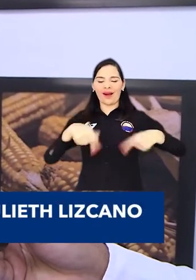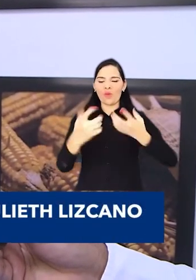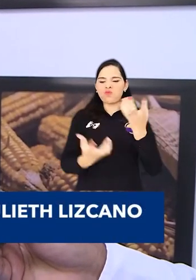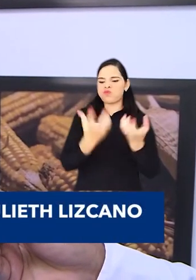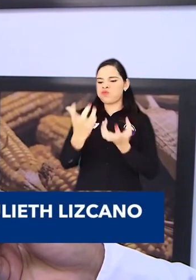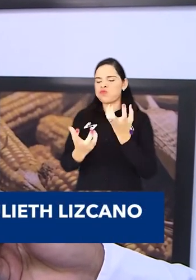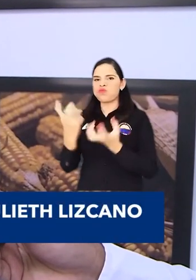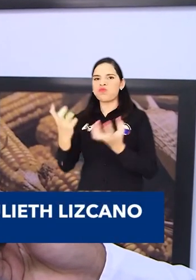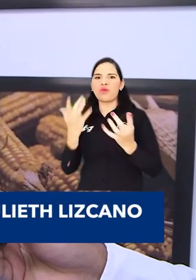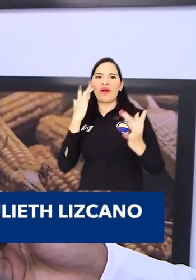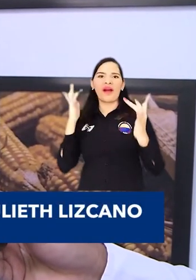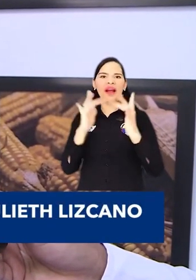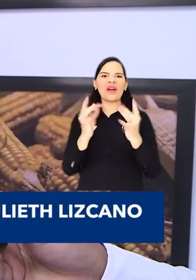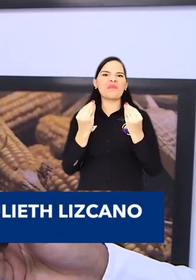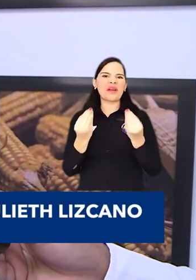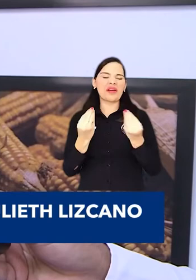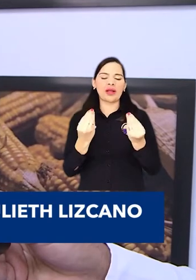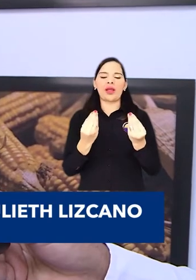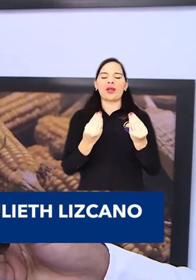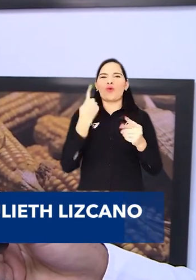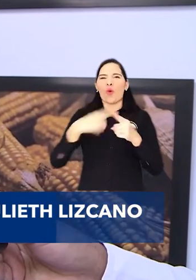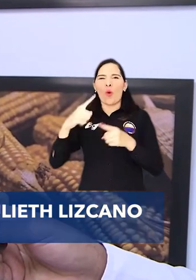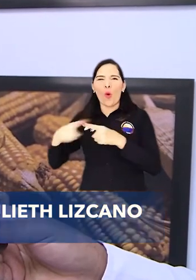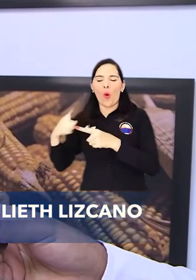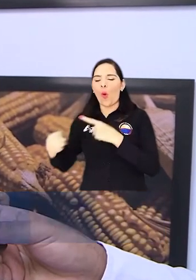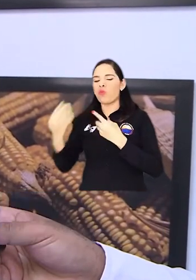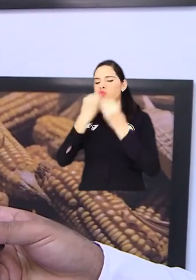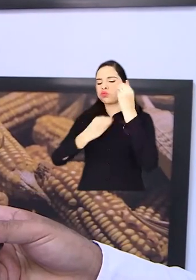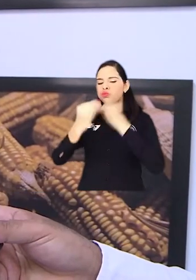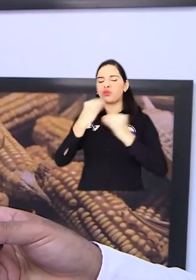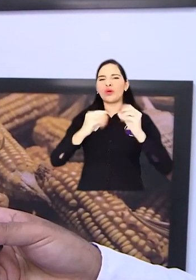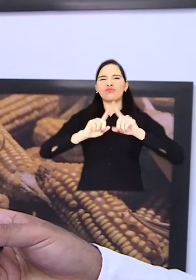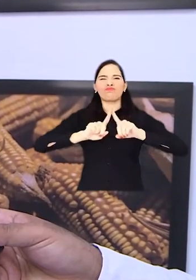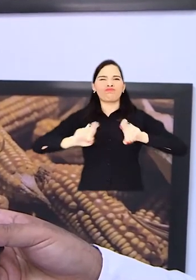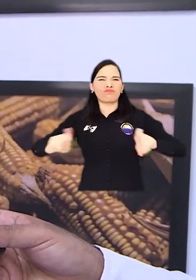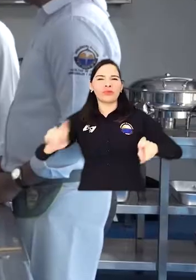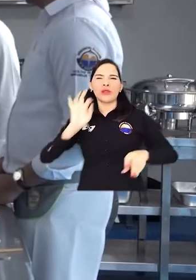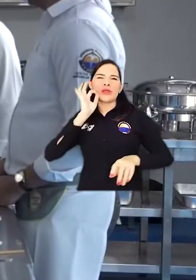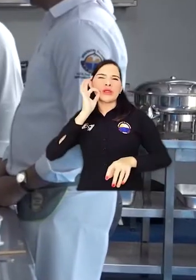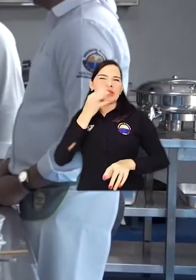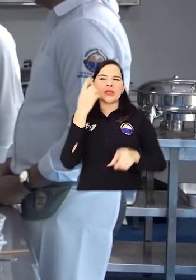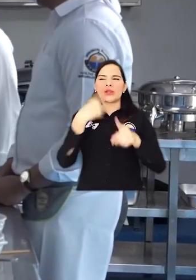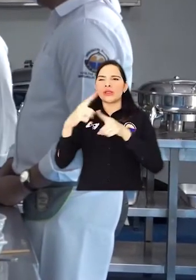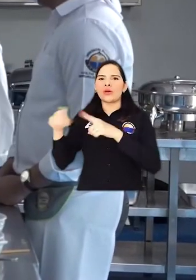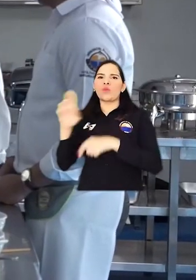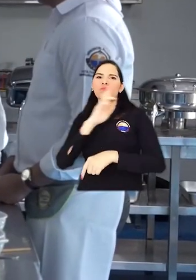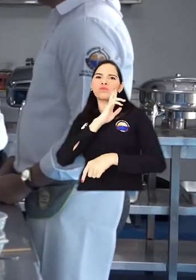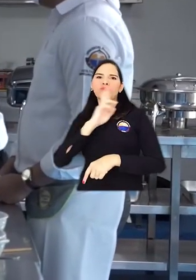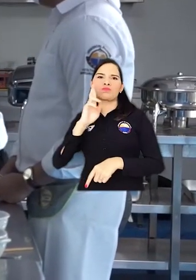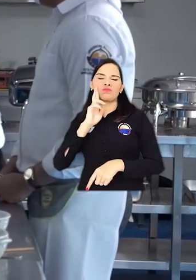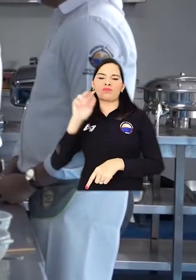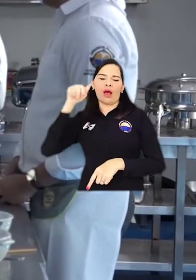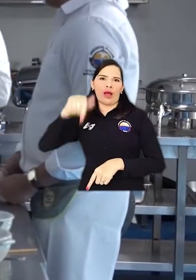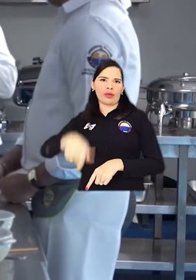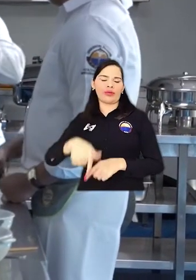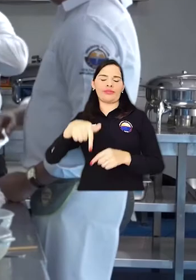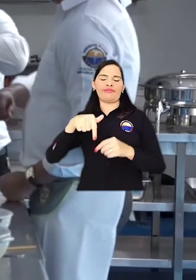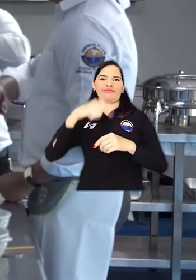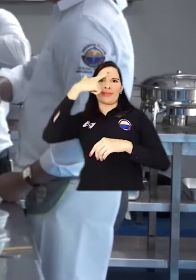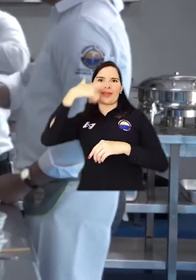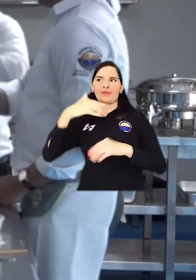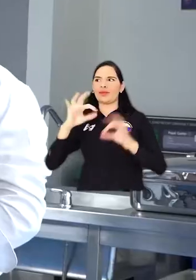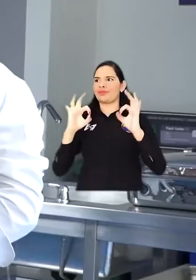gastronómico para la innovación de la experiencia del consumidor en los diferentes restaurantes y sitios turísticos de nuestra ciudad.